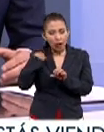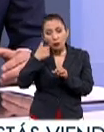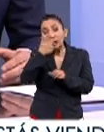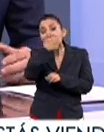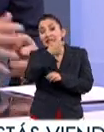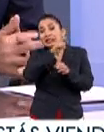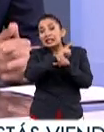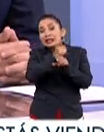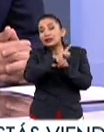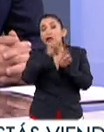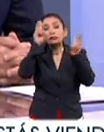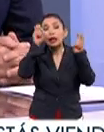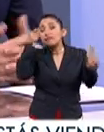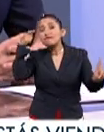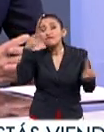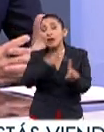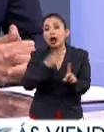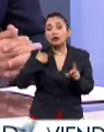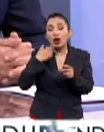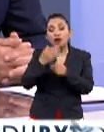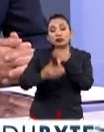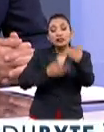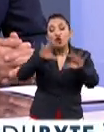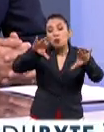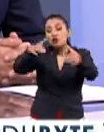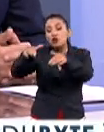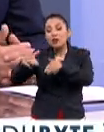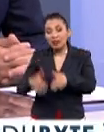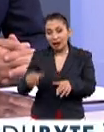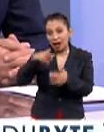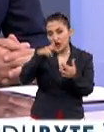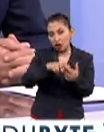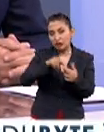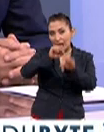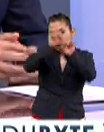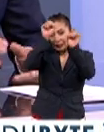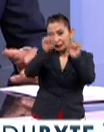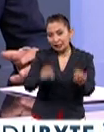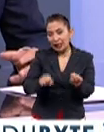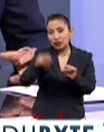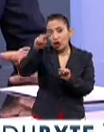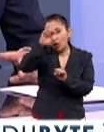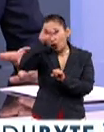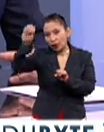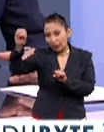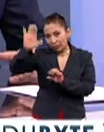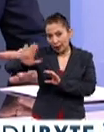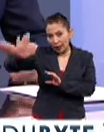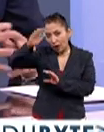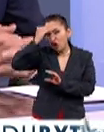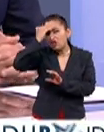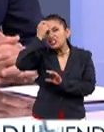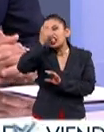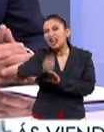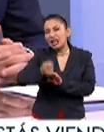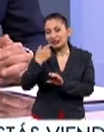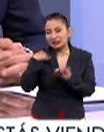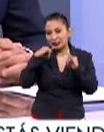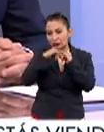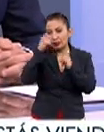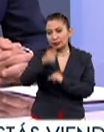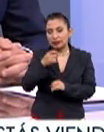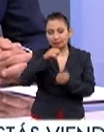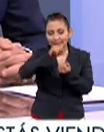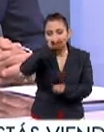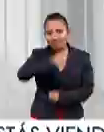6 licenciaturas relacionadas directamente con el desarrollo de las comunidades de la región de la Sierra Nororiental. Me invita a que conozca esta institución.